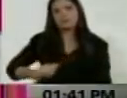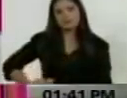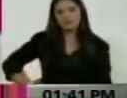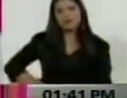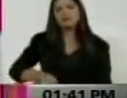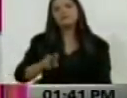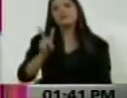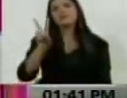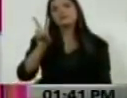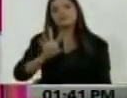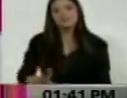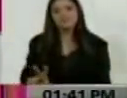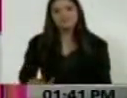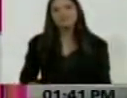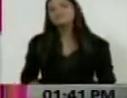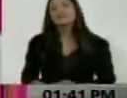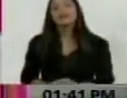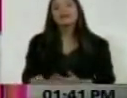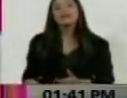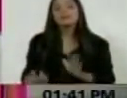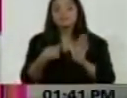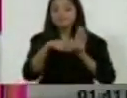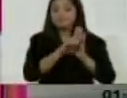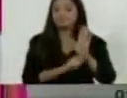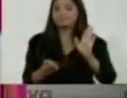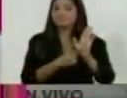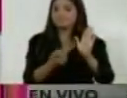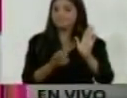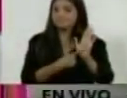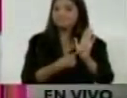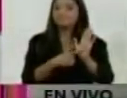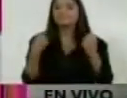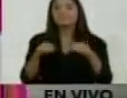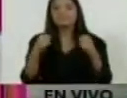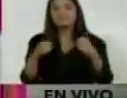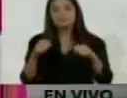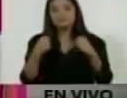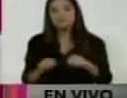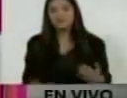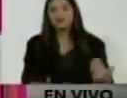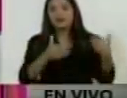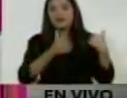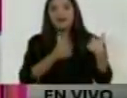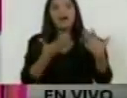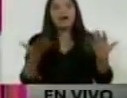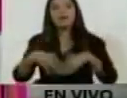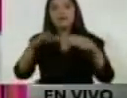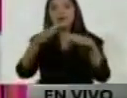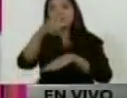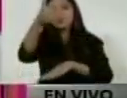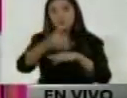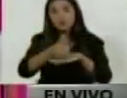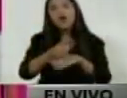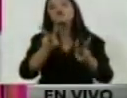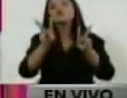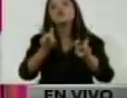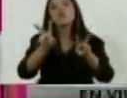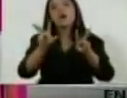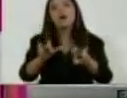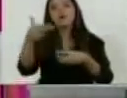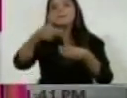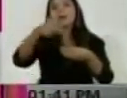República, con las facultades que me da la Constitución, en pleno ejercicio de mi cargo, a esta junta directiva nueva de PDVSA,